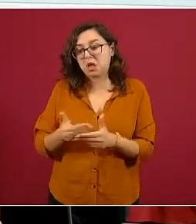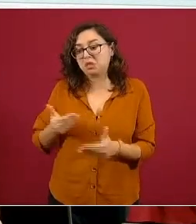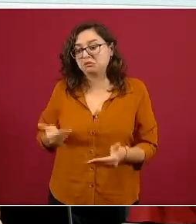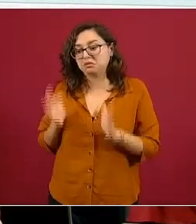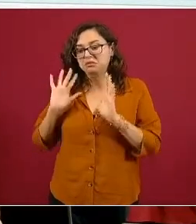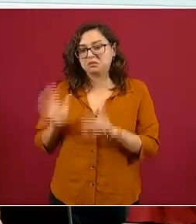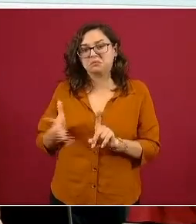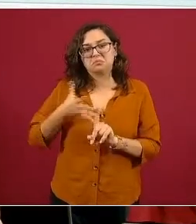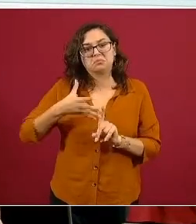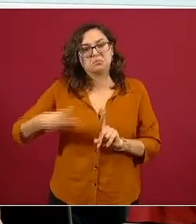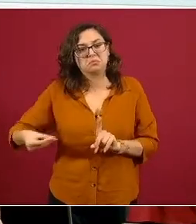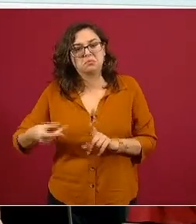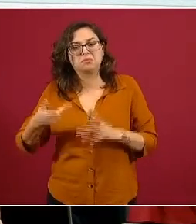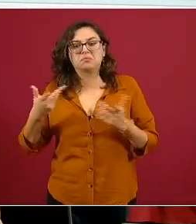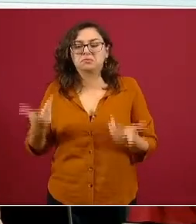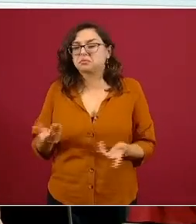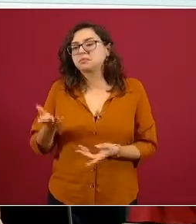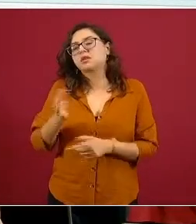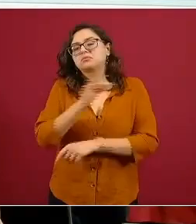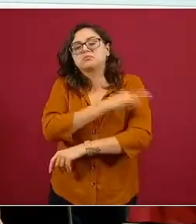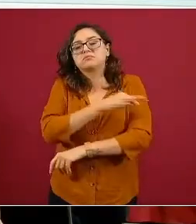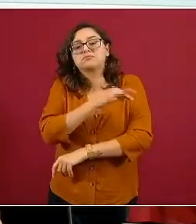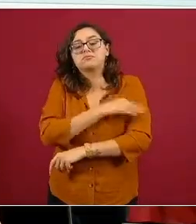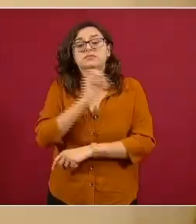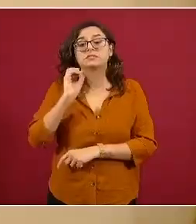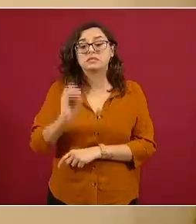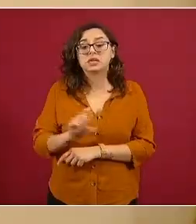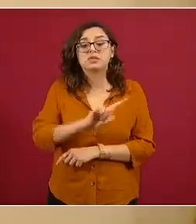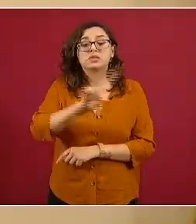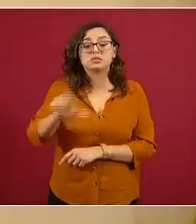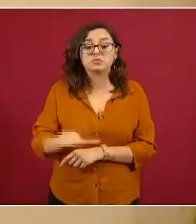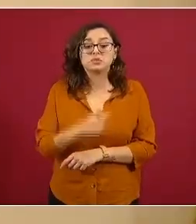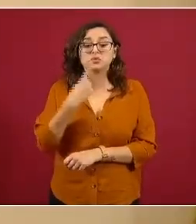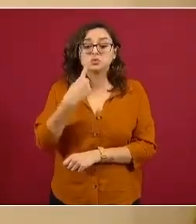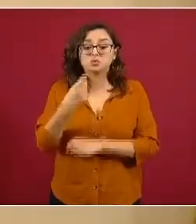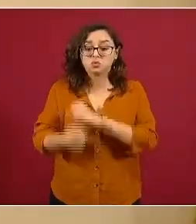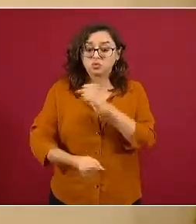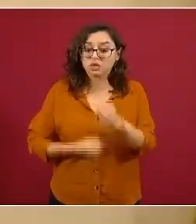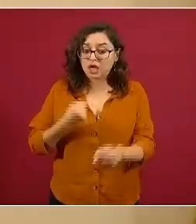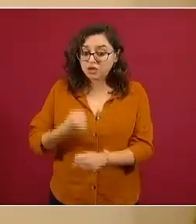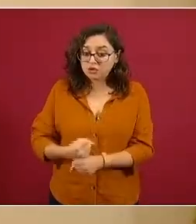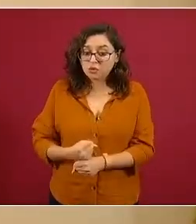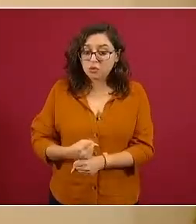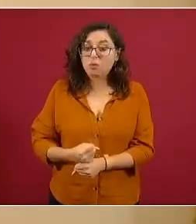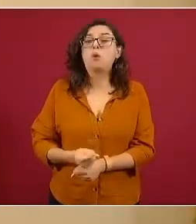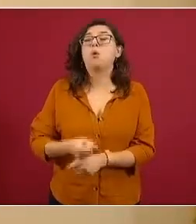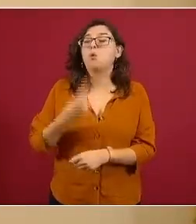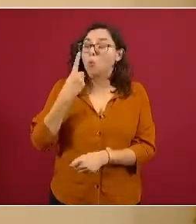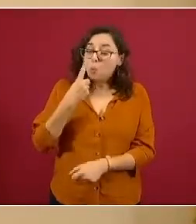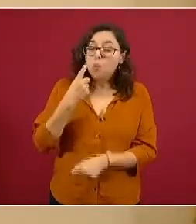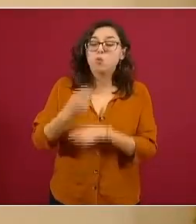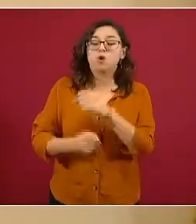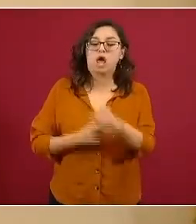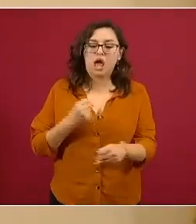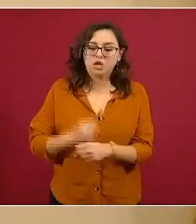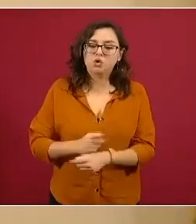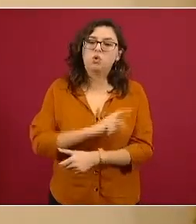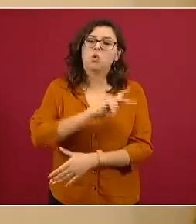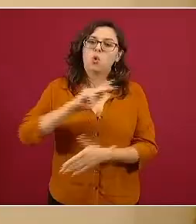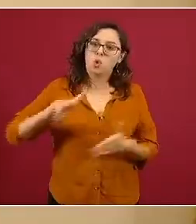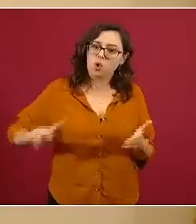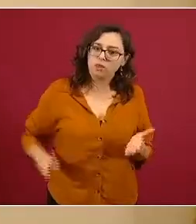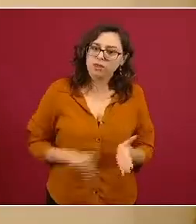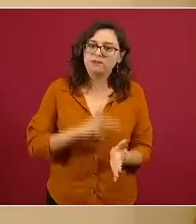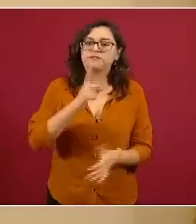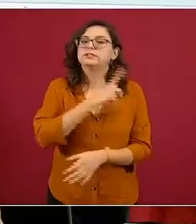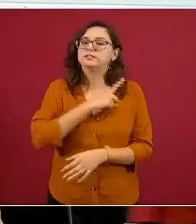anticuerpos. Entonces, se considera dosis 0 y al año de edad, y recomendamos mucho que al año de edad exactamente vaya para su dosis